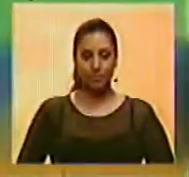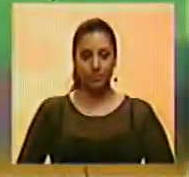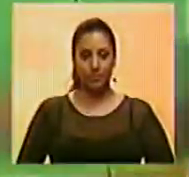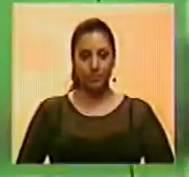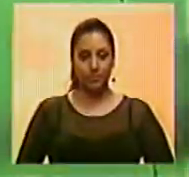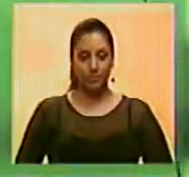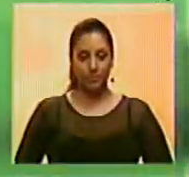Gracias.